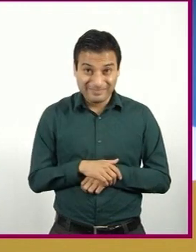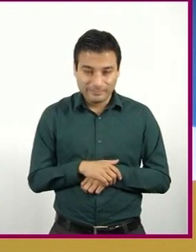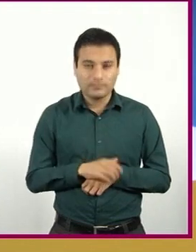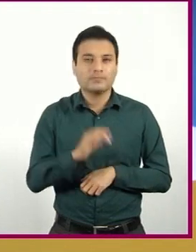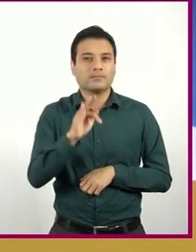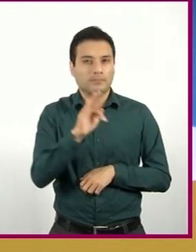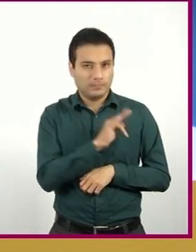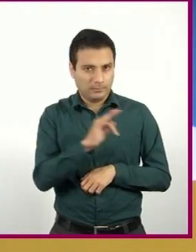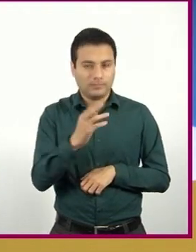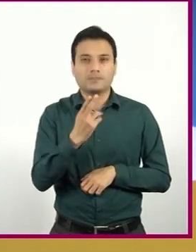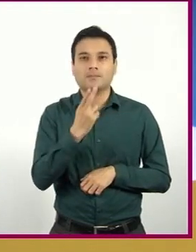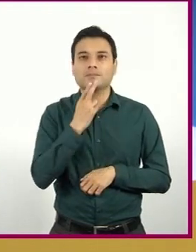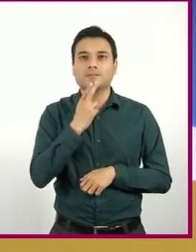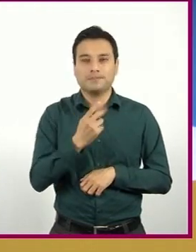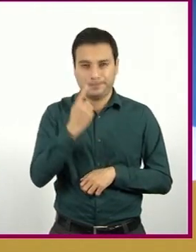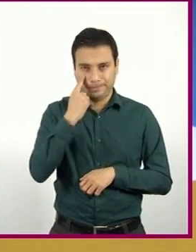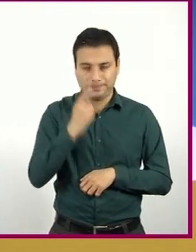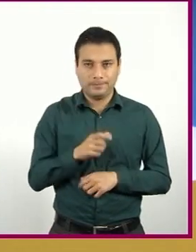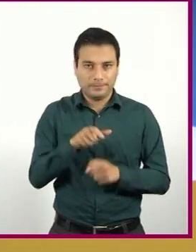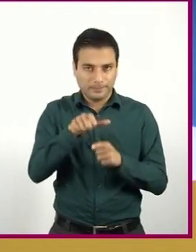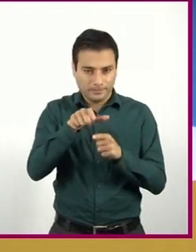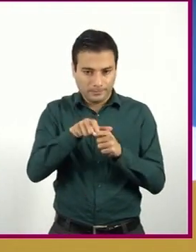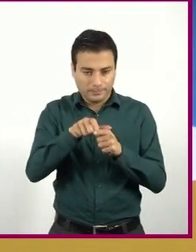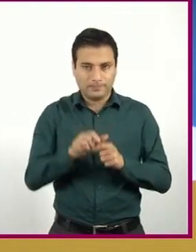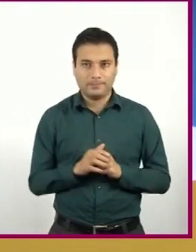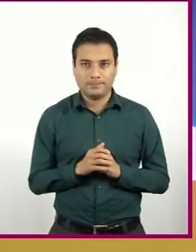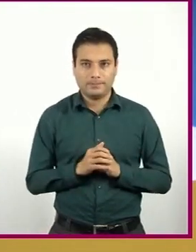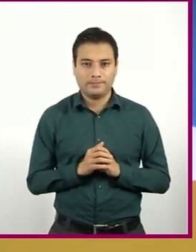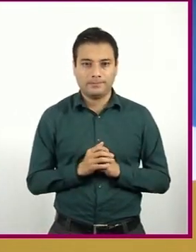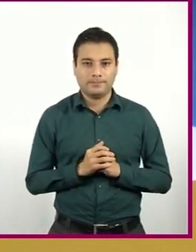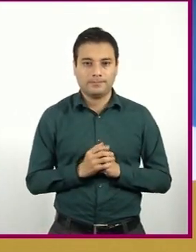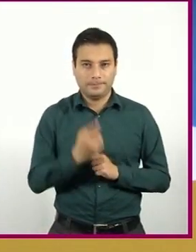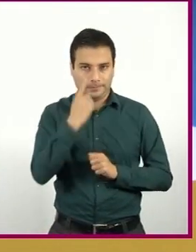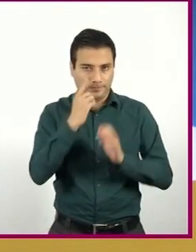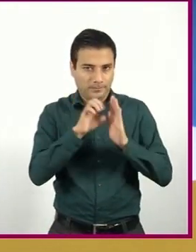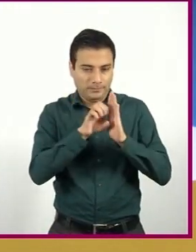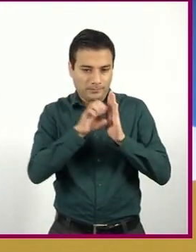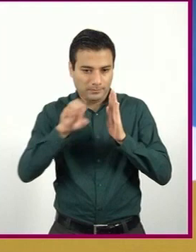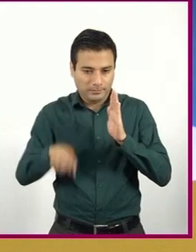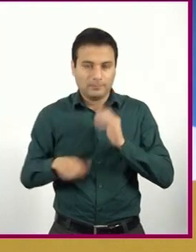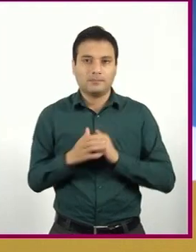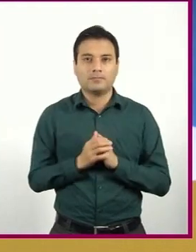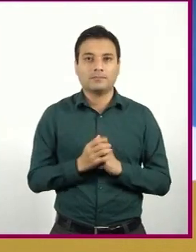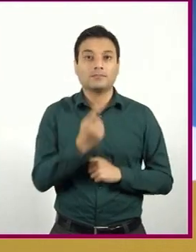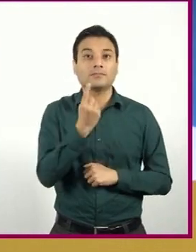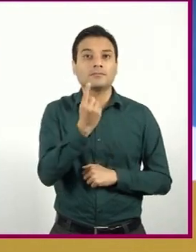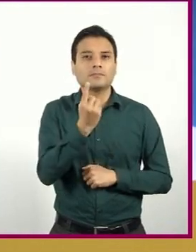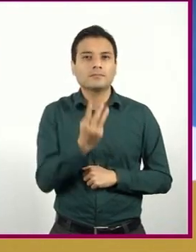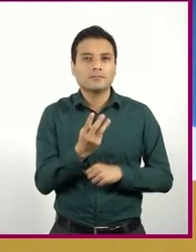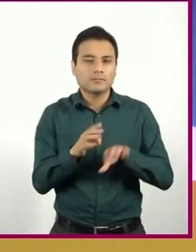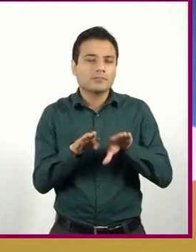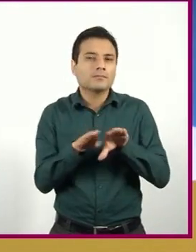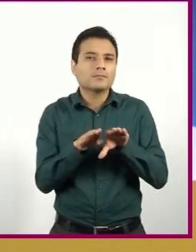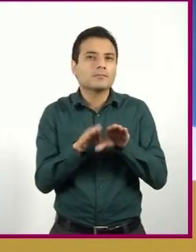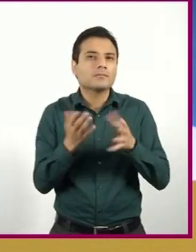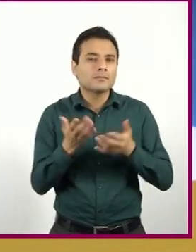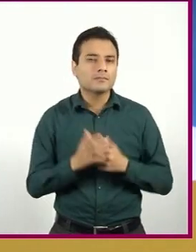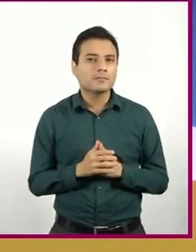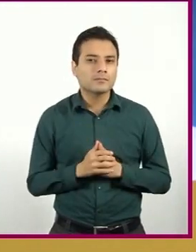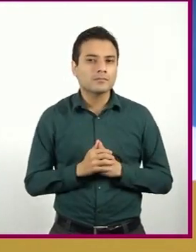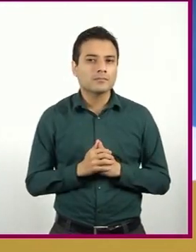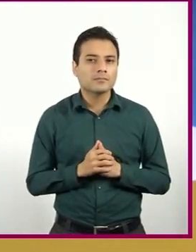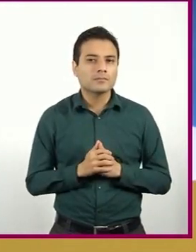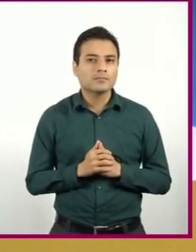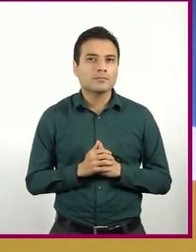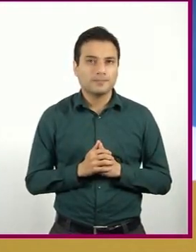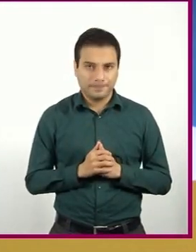al transportador. Ahí tienes uno, puedes tomar. Por ejemplo, para los tercios, el círculo